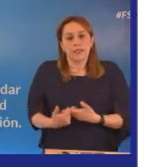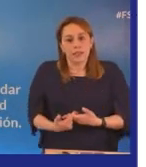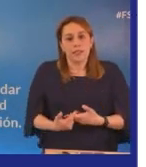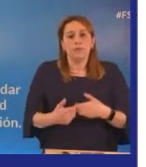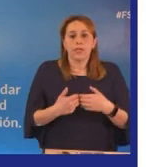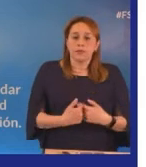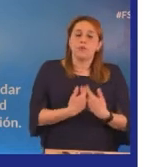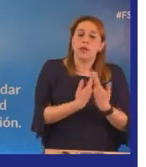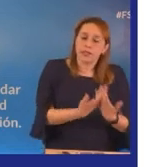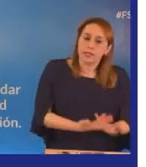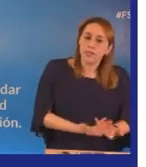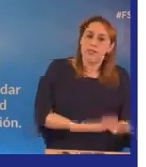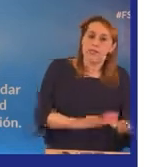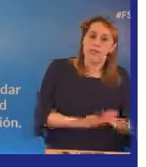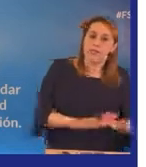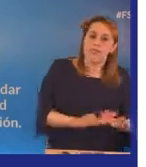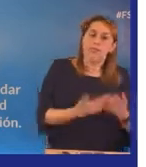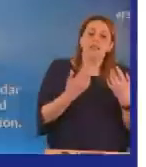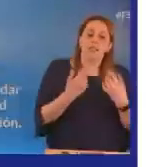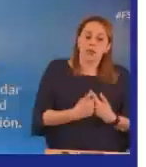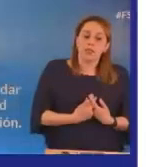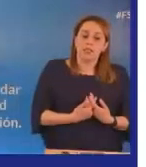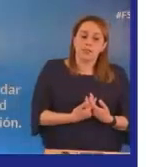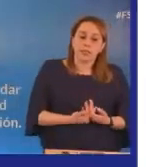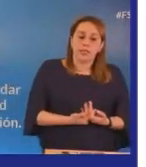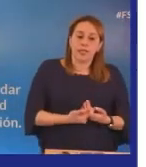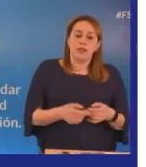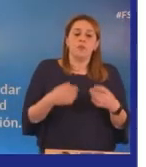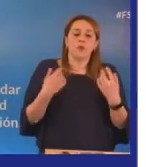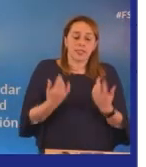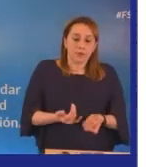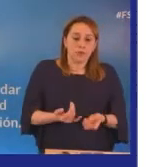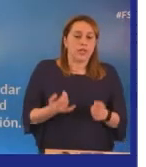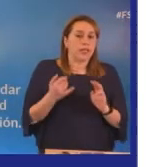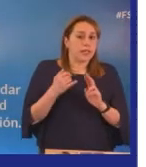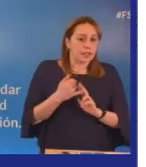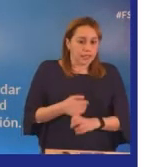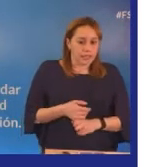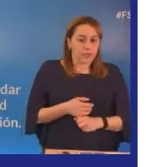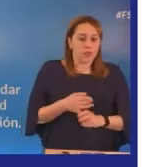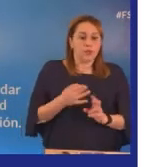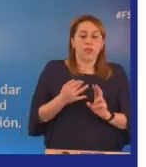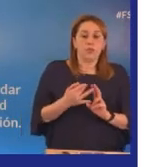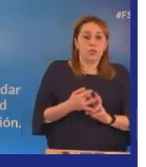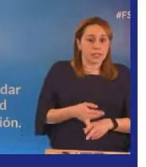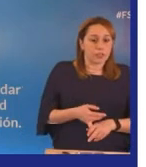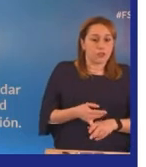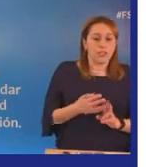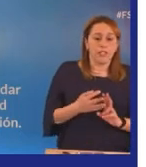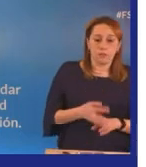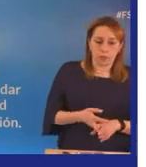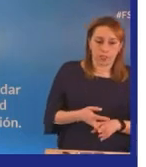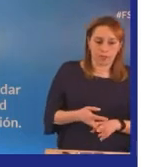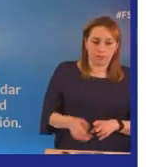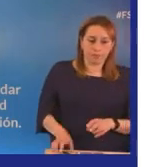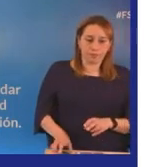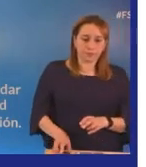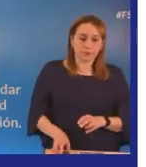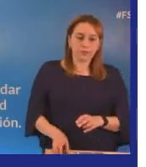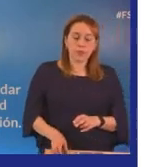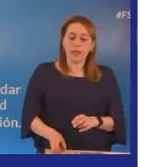hagan sedente para que pueda realizar la actividad y yo de esta manera pueda estimular el equilibrio, la coordinación y la